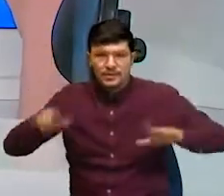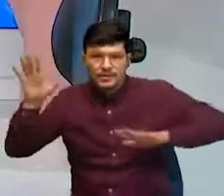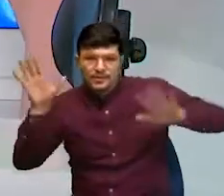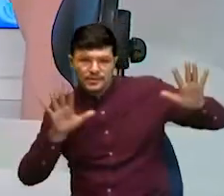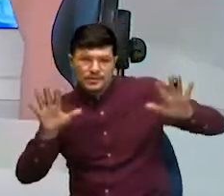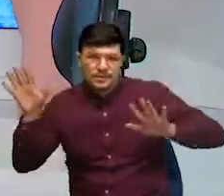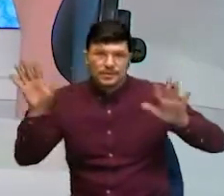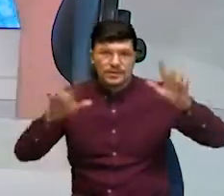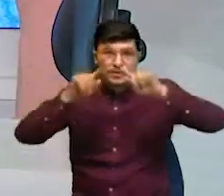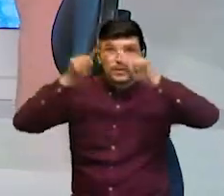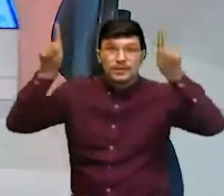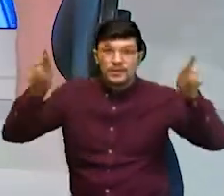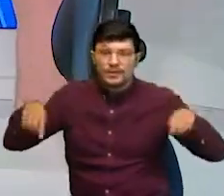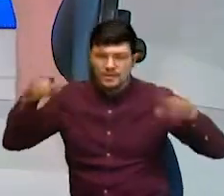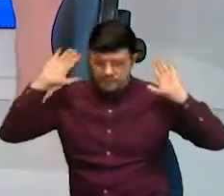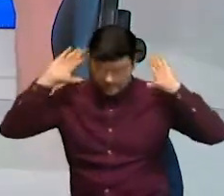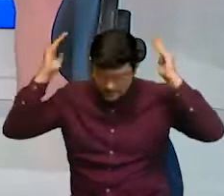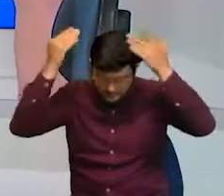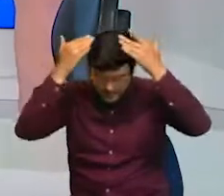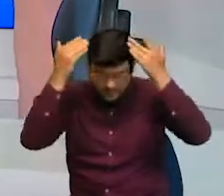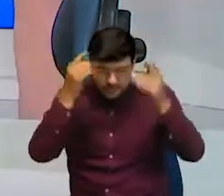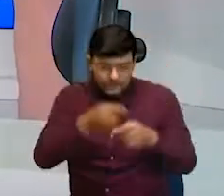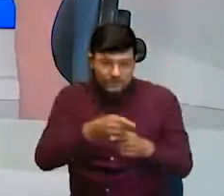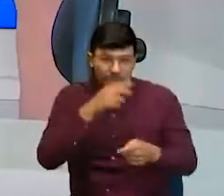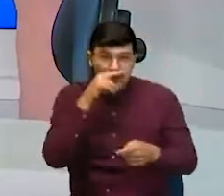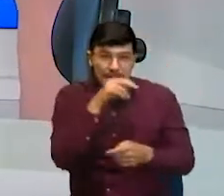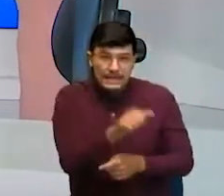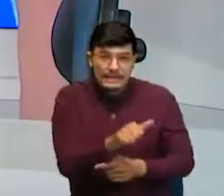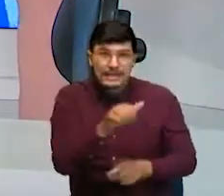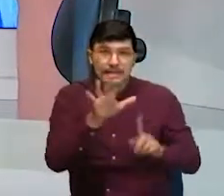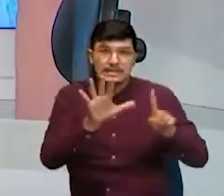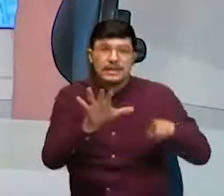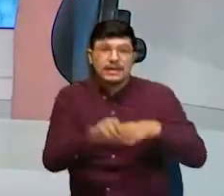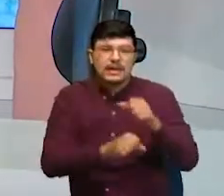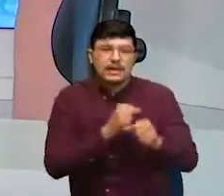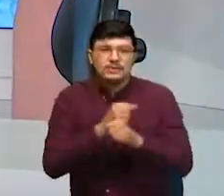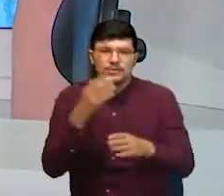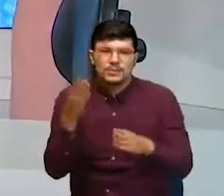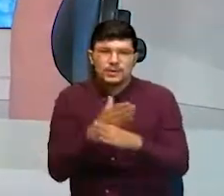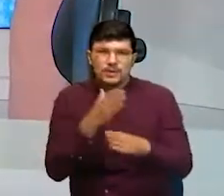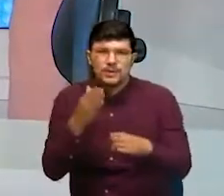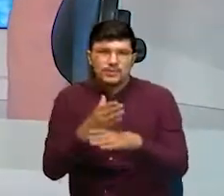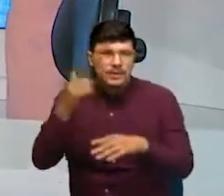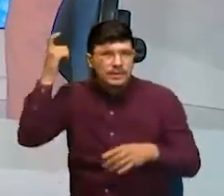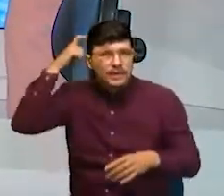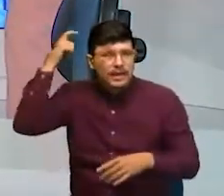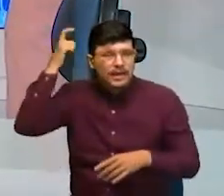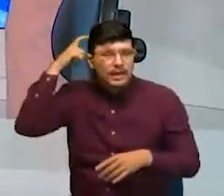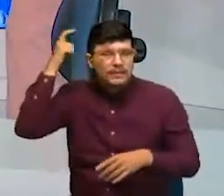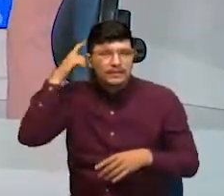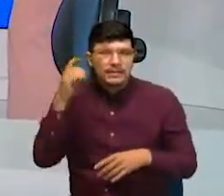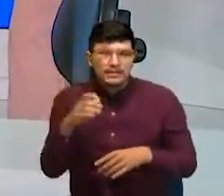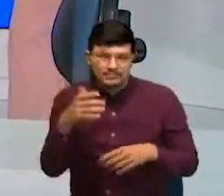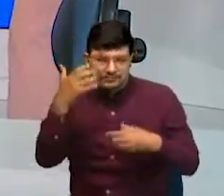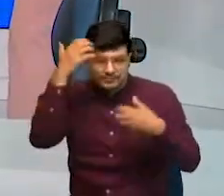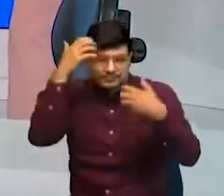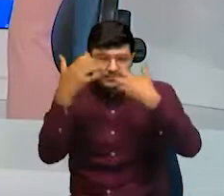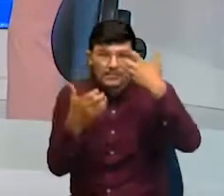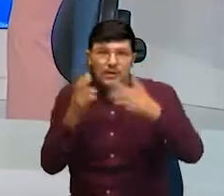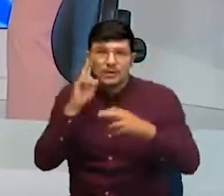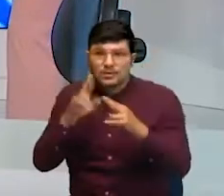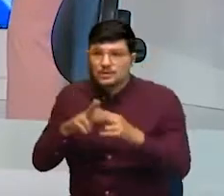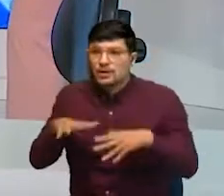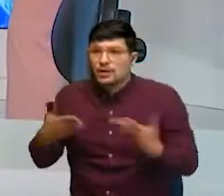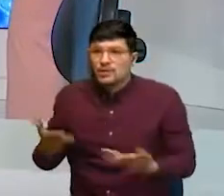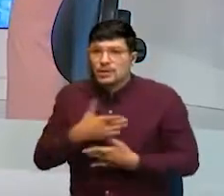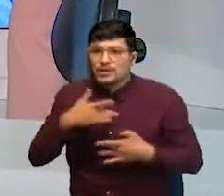cayó encima de una menor lo que ocasionó en ella un trauma craneoencefálico pero vamos a conocer cómo se encuentra el estado de salud de esta menor